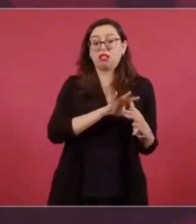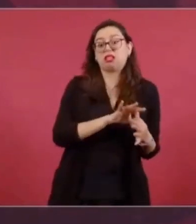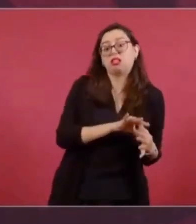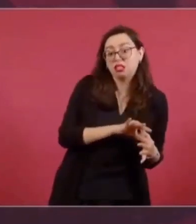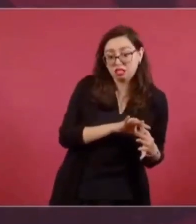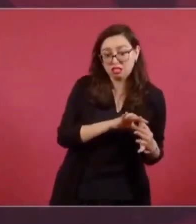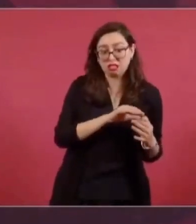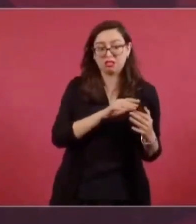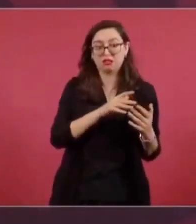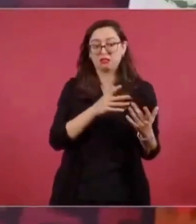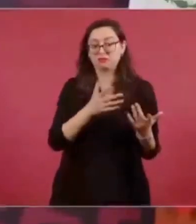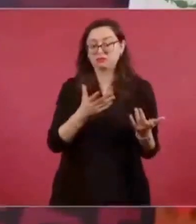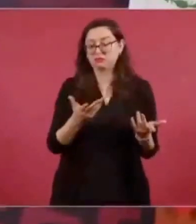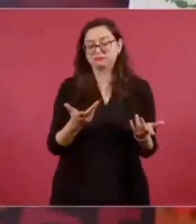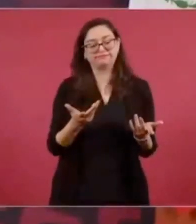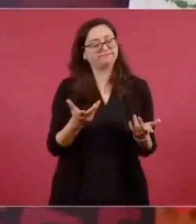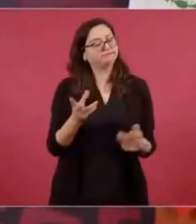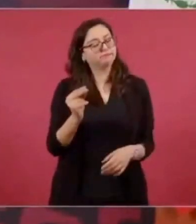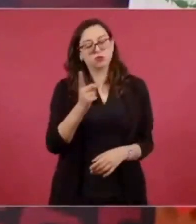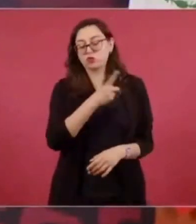oligarquía.